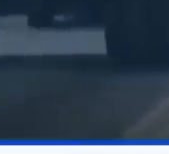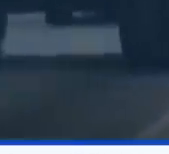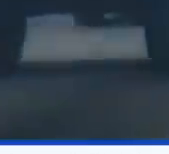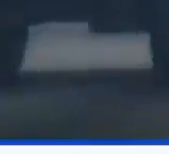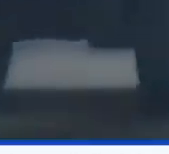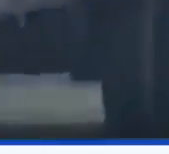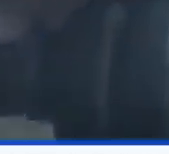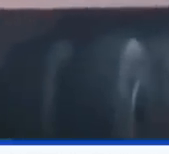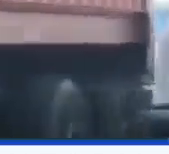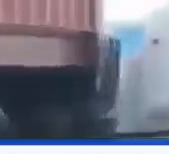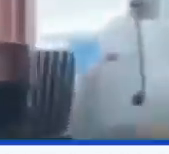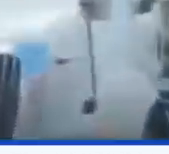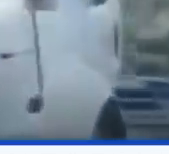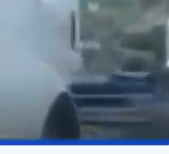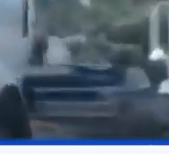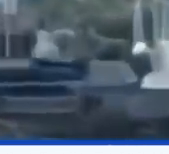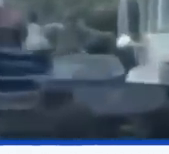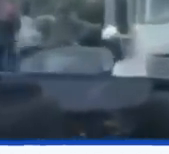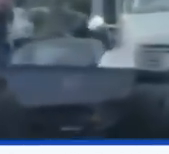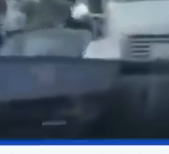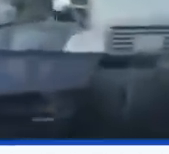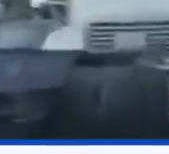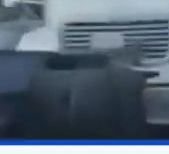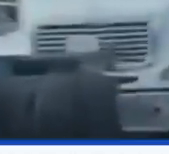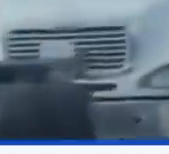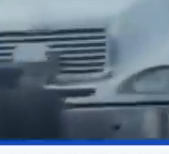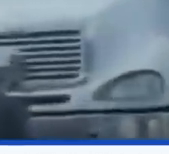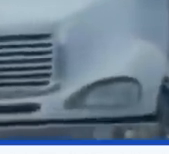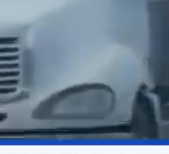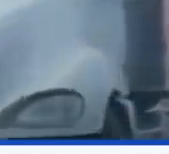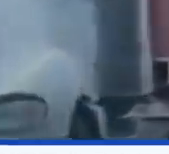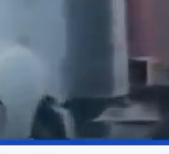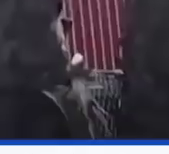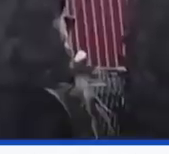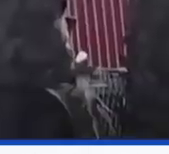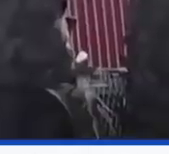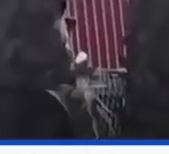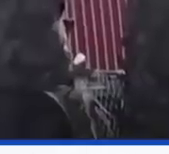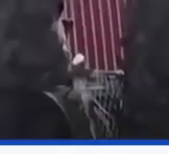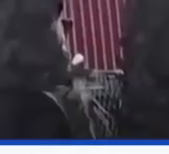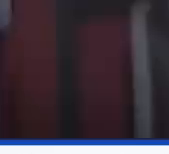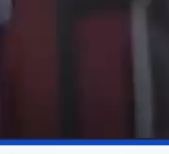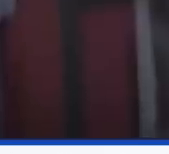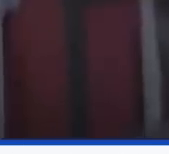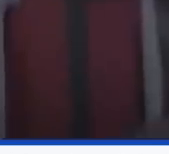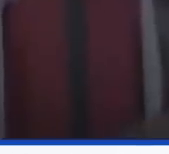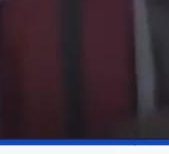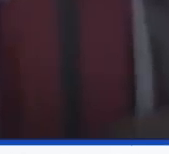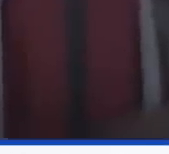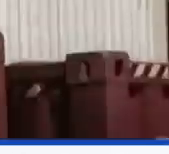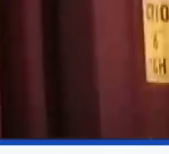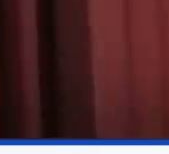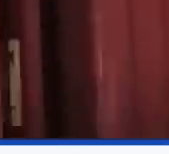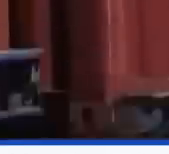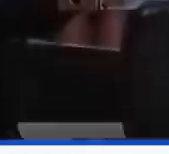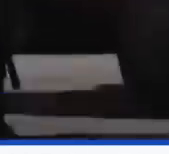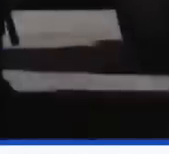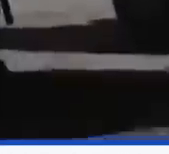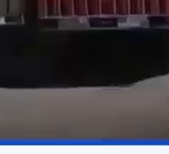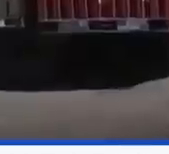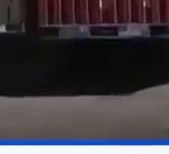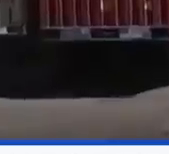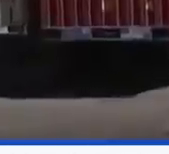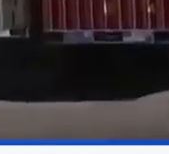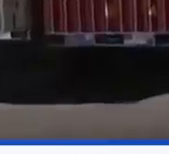está acaparando la atención en los ángeles es la decisión de multar a compañías de cargo que tengan contenedores por mucho tiempo dentro de sus